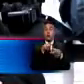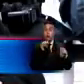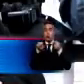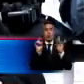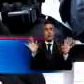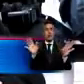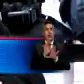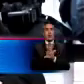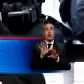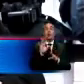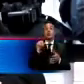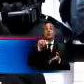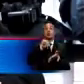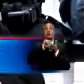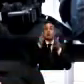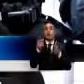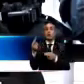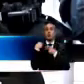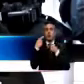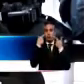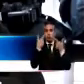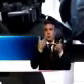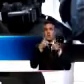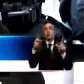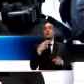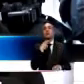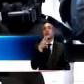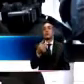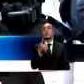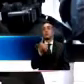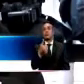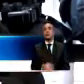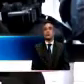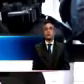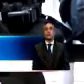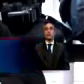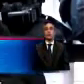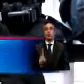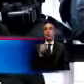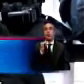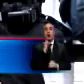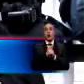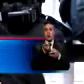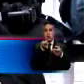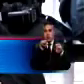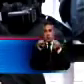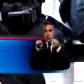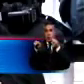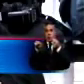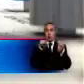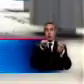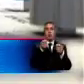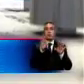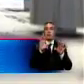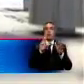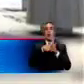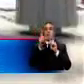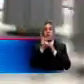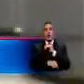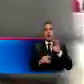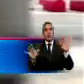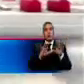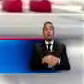al servicio de los ciudadanos garantizando libertad de expresión y no un único regulador que puede convertirse en censurador.